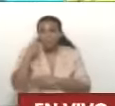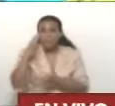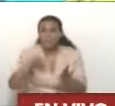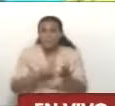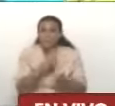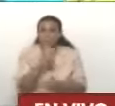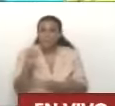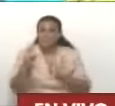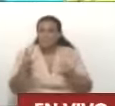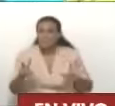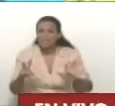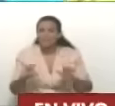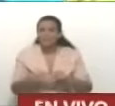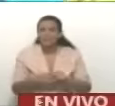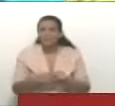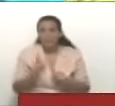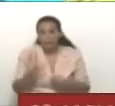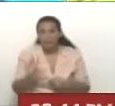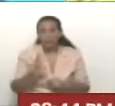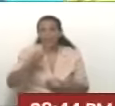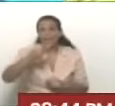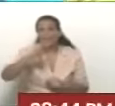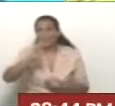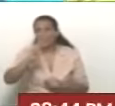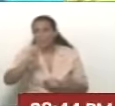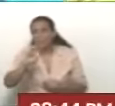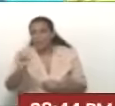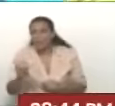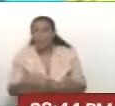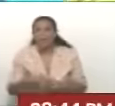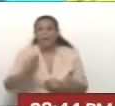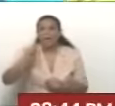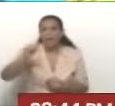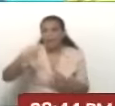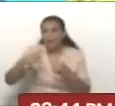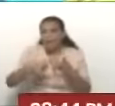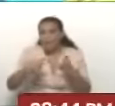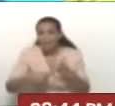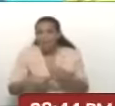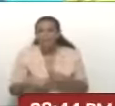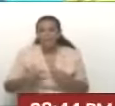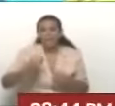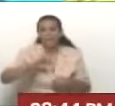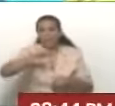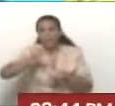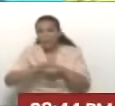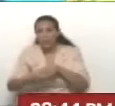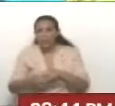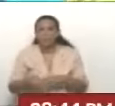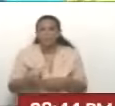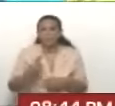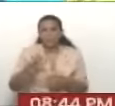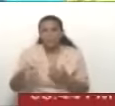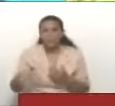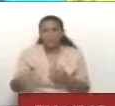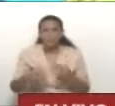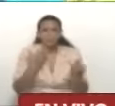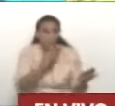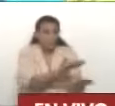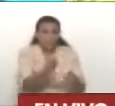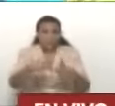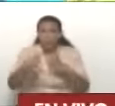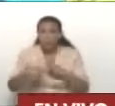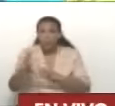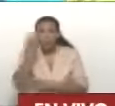2007. Ahí está Ernesto, ahí está Ana, Héctor Rodríguez, Víctor Clark, Luis José Marcano.